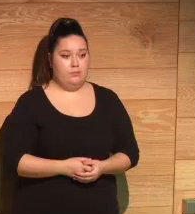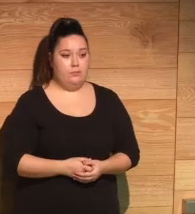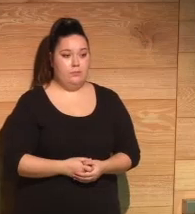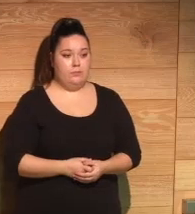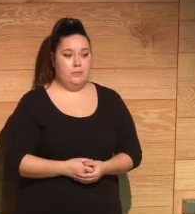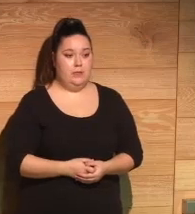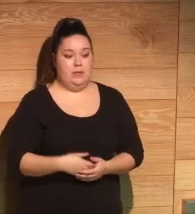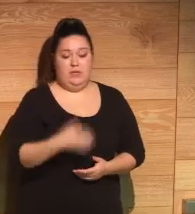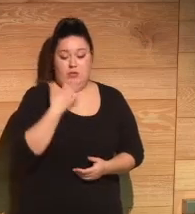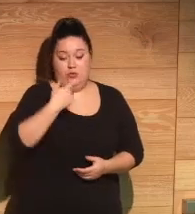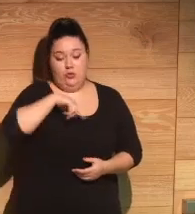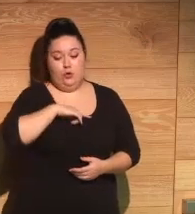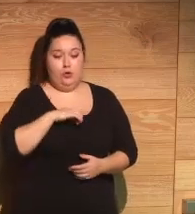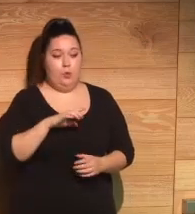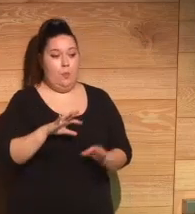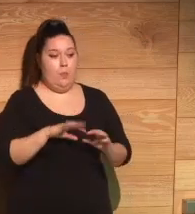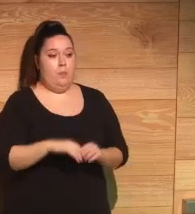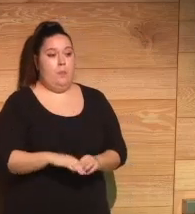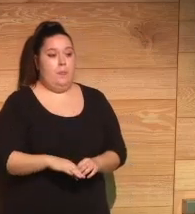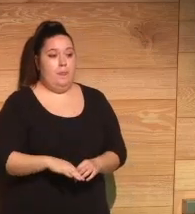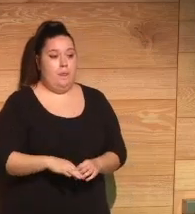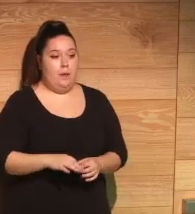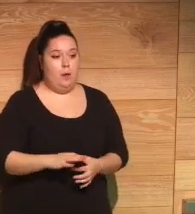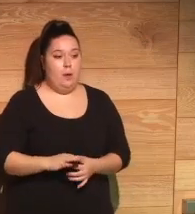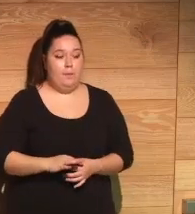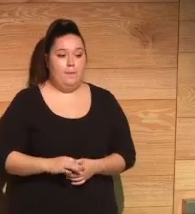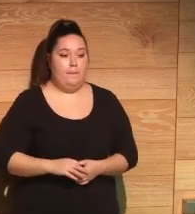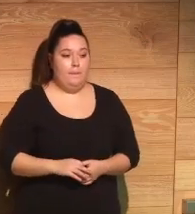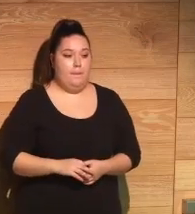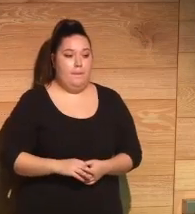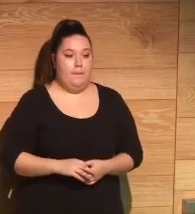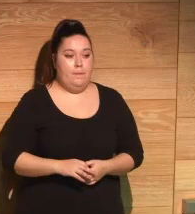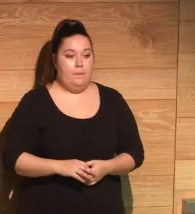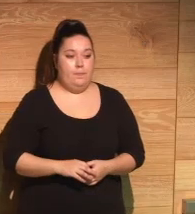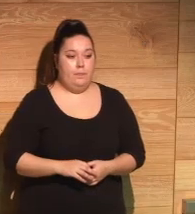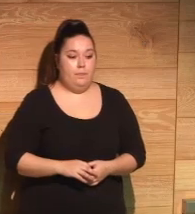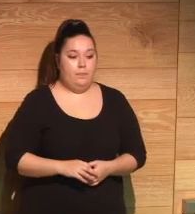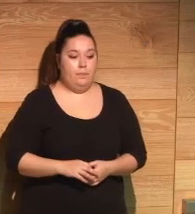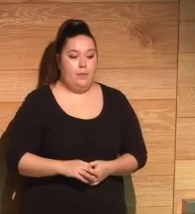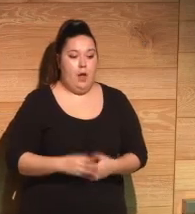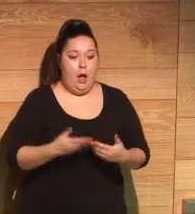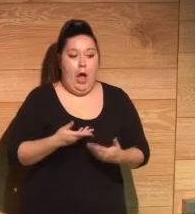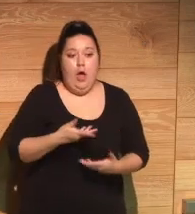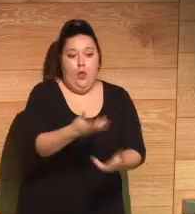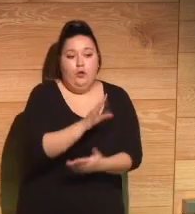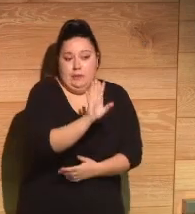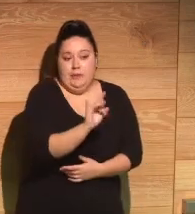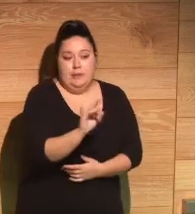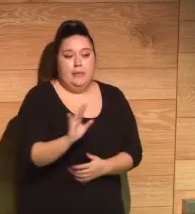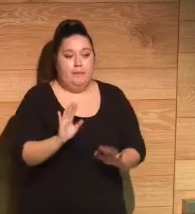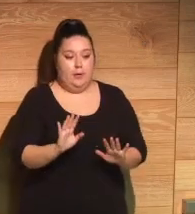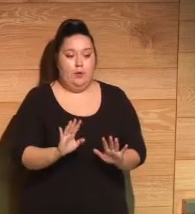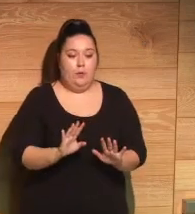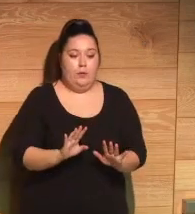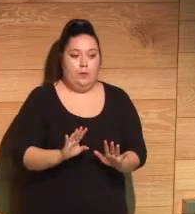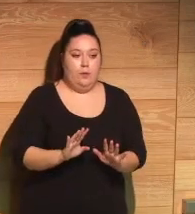plan polemistas, pretender o fingir, ¿no? Sí que han ayudado, lo que pasa es que han ayudado en su propio género. Es decir, han ayudado a su